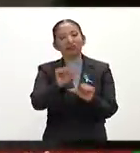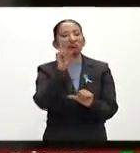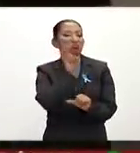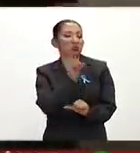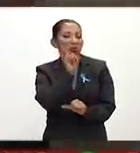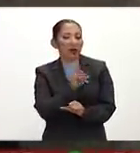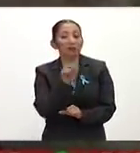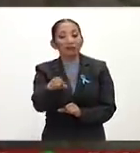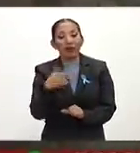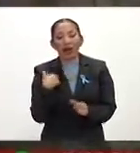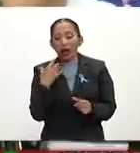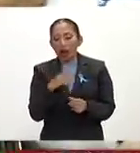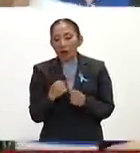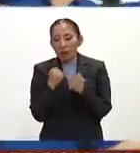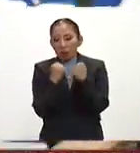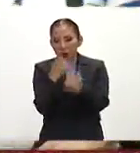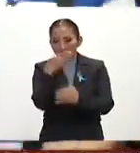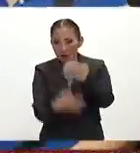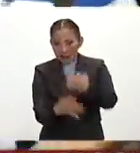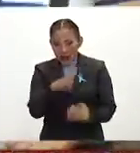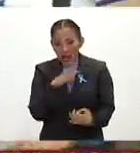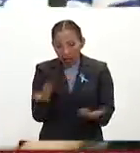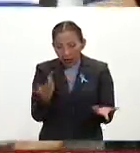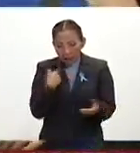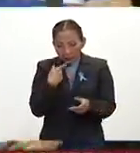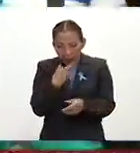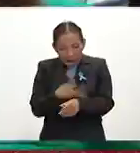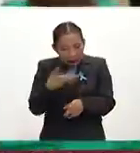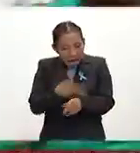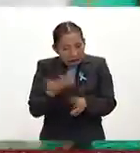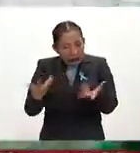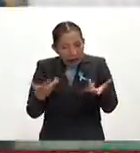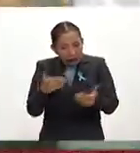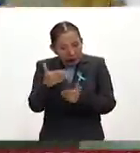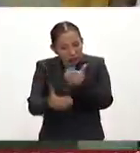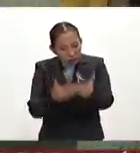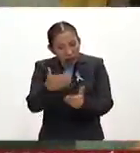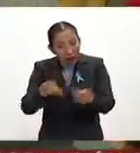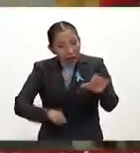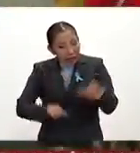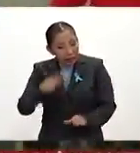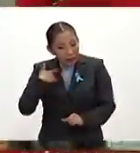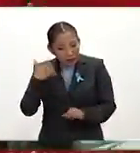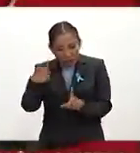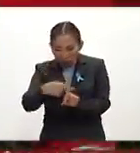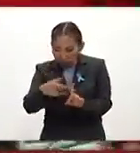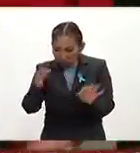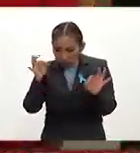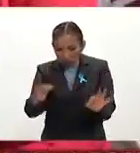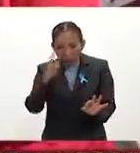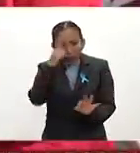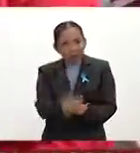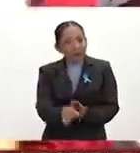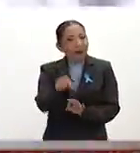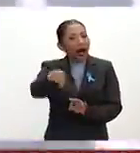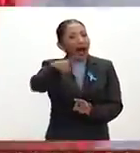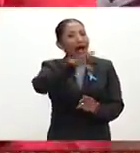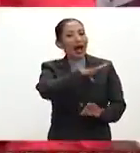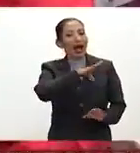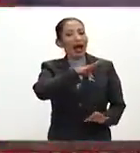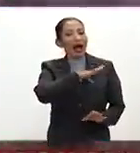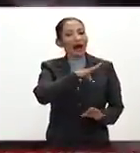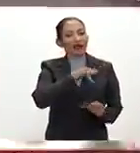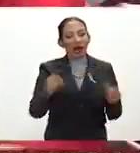ha implementado estas acciones, incluso ha implementado acciones afirmativas para que exista